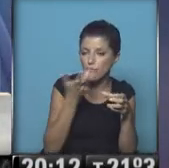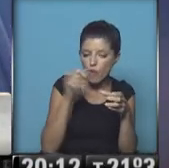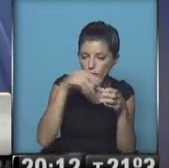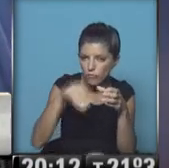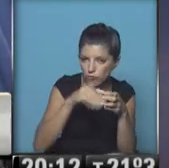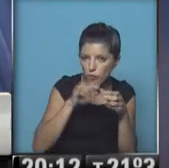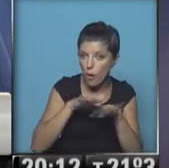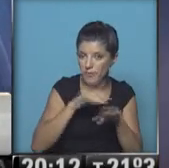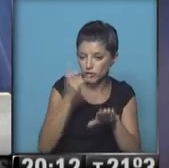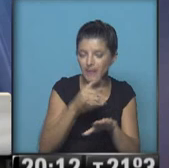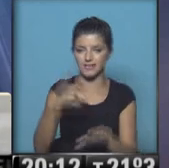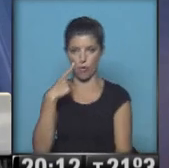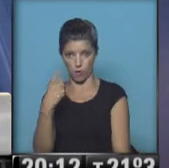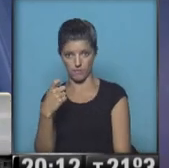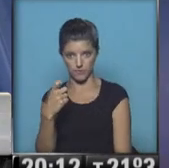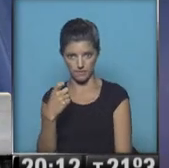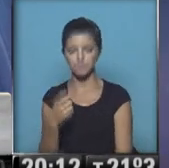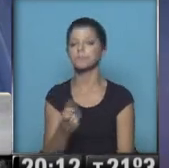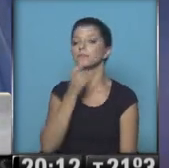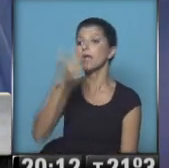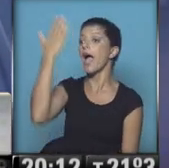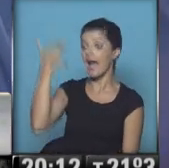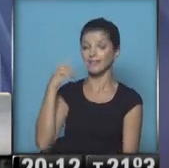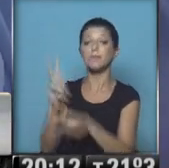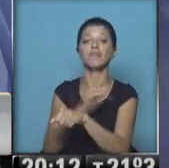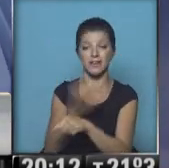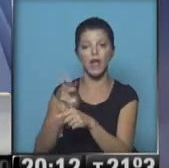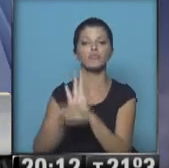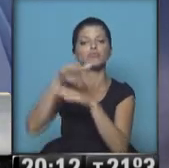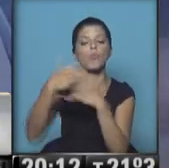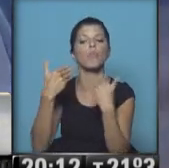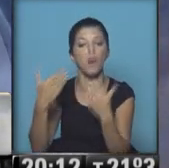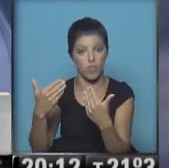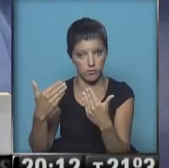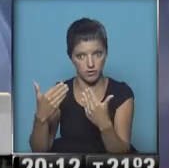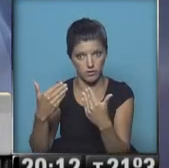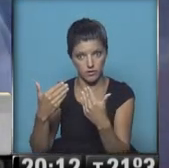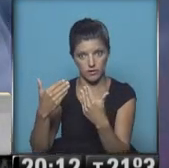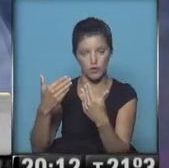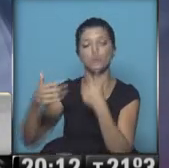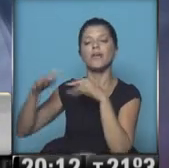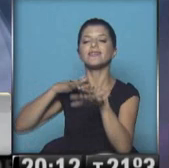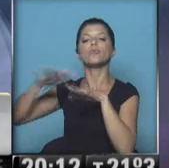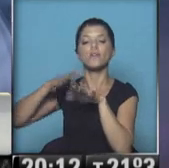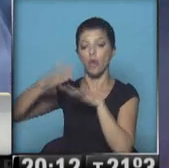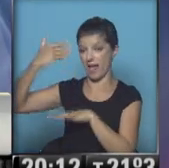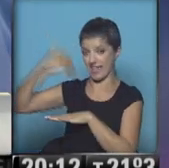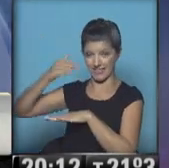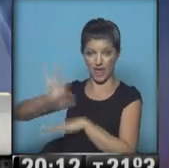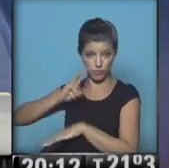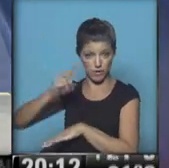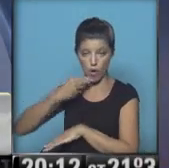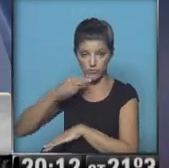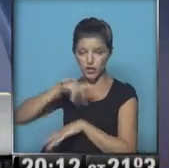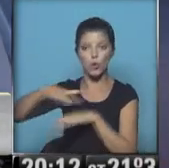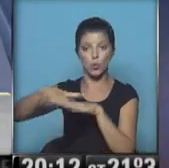Calbuco se previó la erupción y hubo una... digamos, una operación de liberación de estas